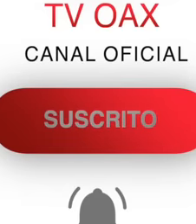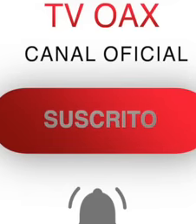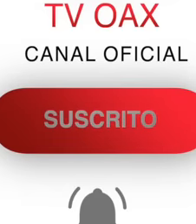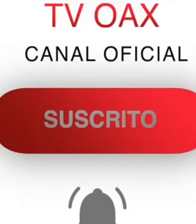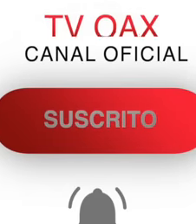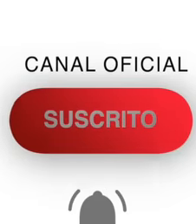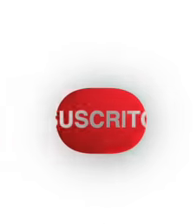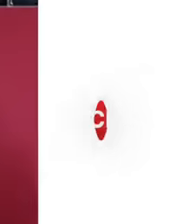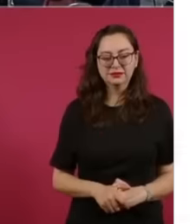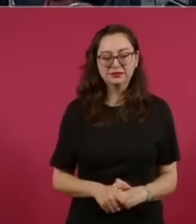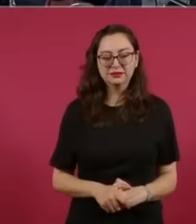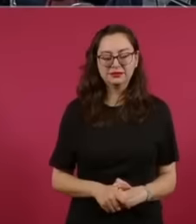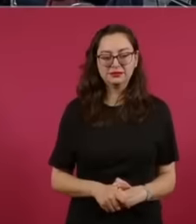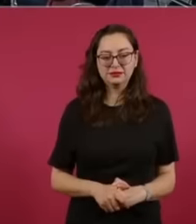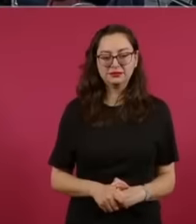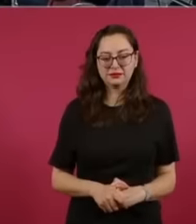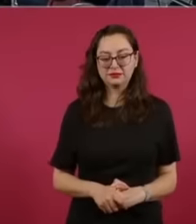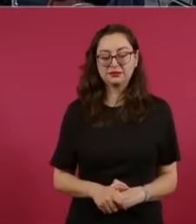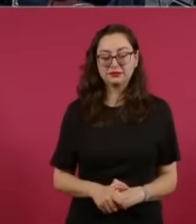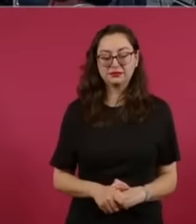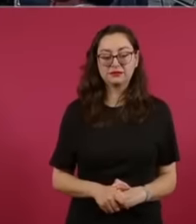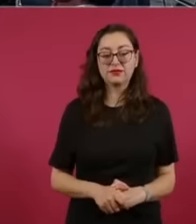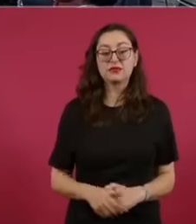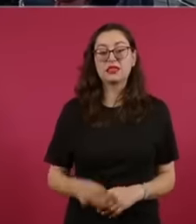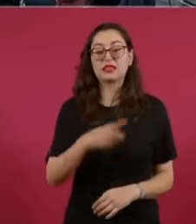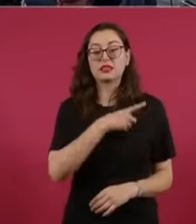Y hay que celebrar